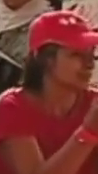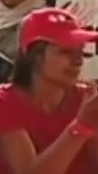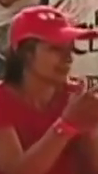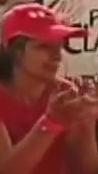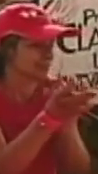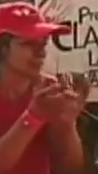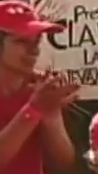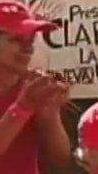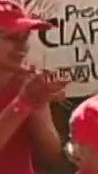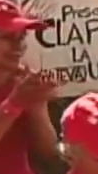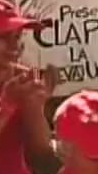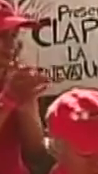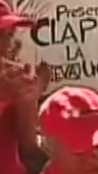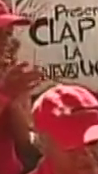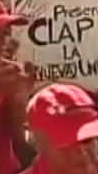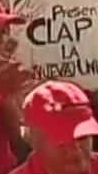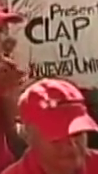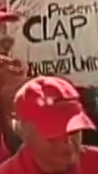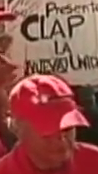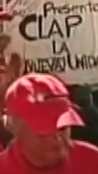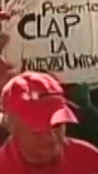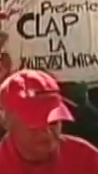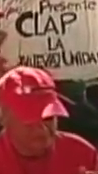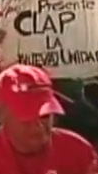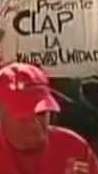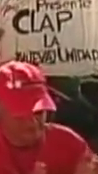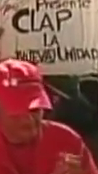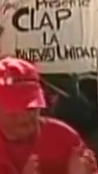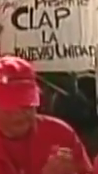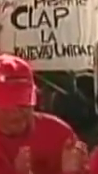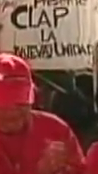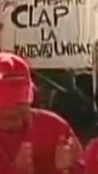pueblo, con toda la unión.